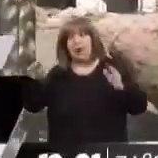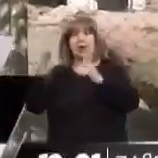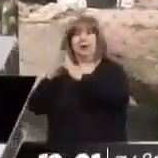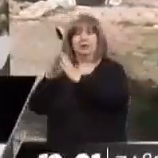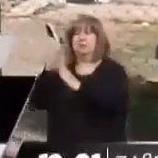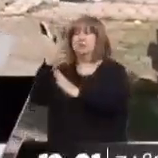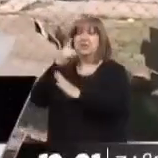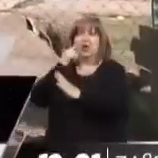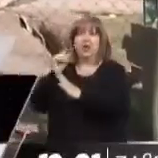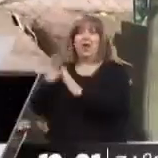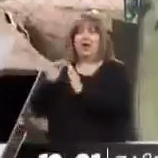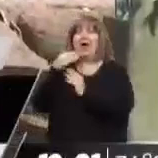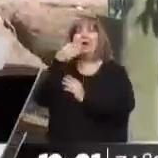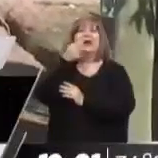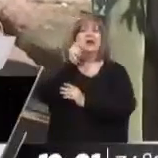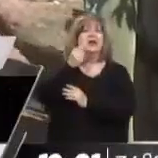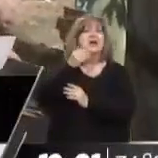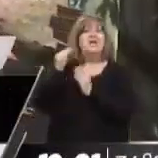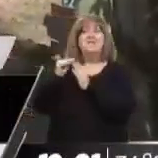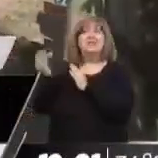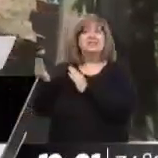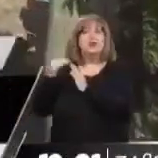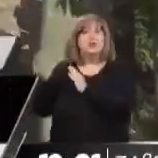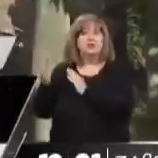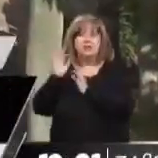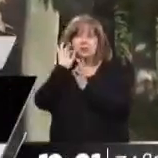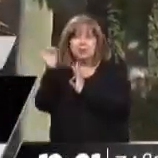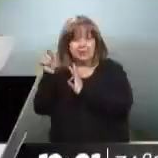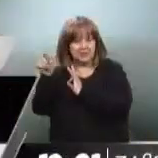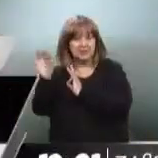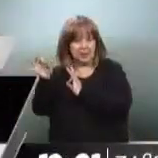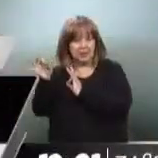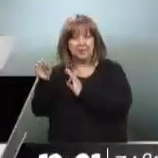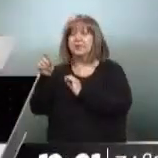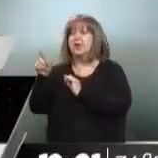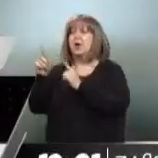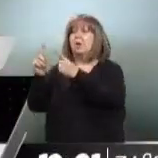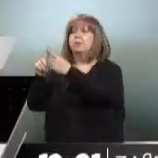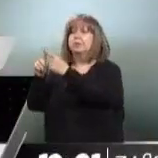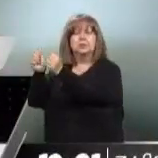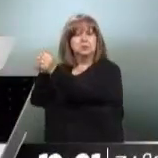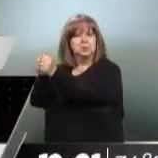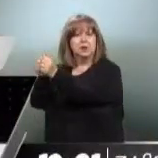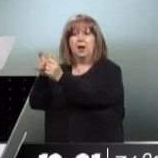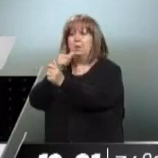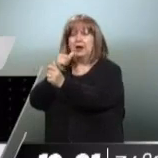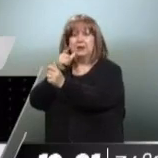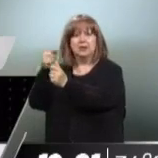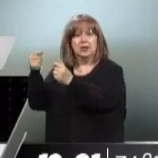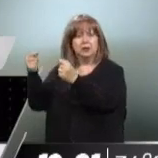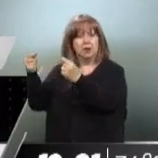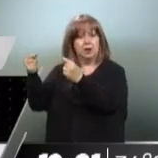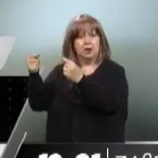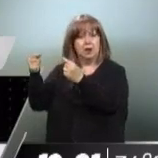unos 5 días, más o menos. ¿Sabés algo de la relación con esa mujer? ¿Cómo era? Y por lo que se escuchaba decía que se peleaban. O sea, como